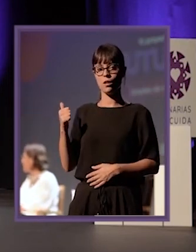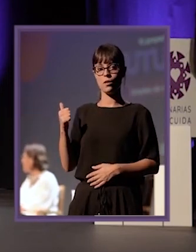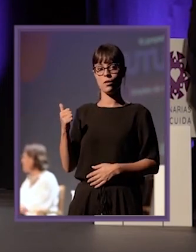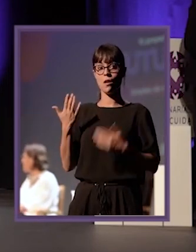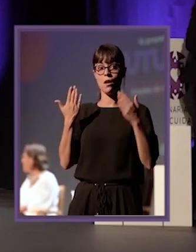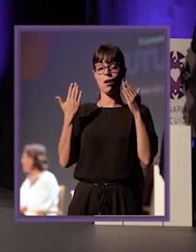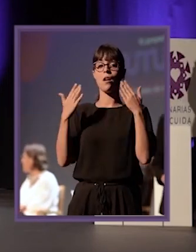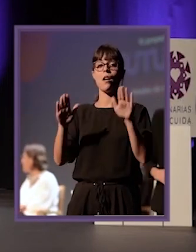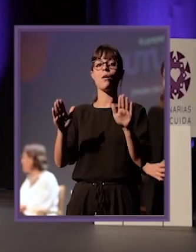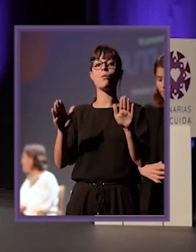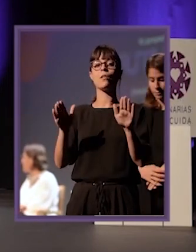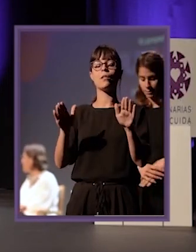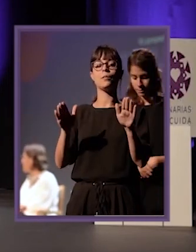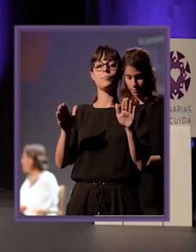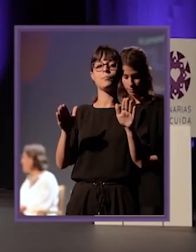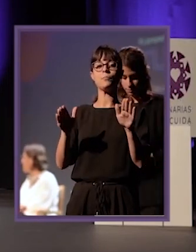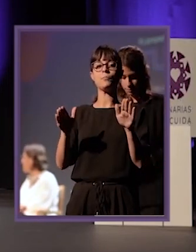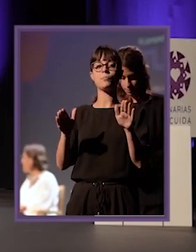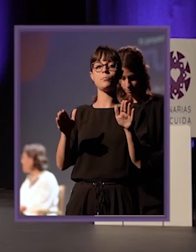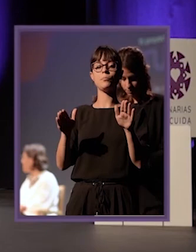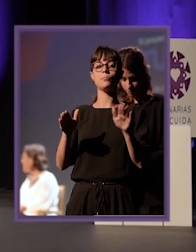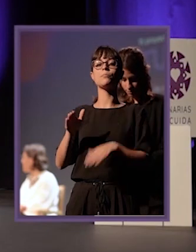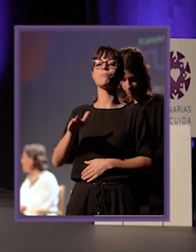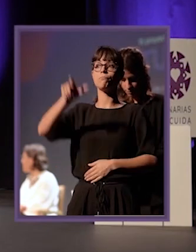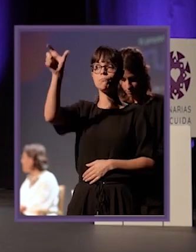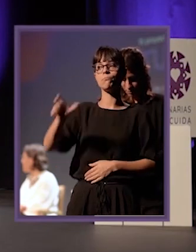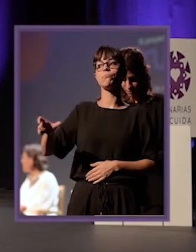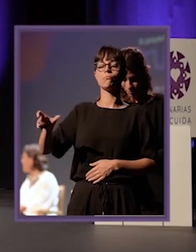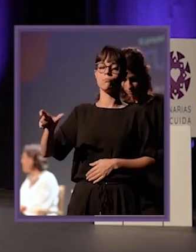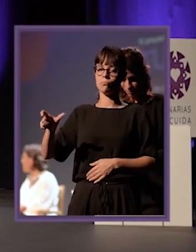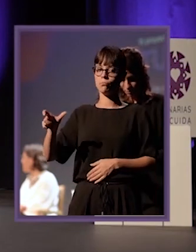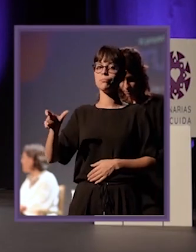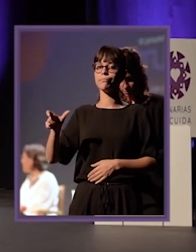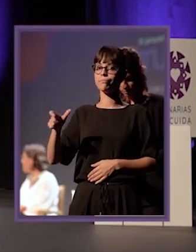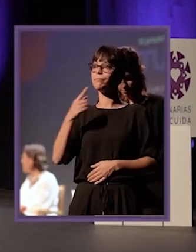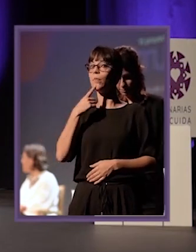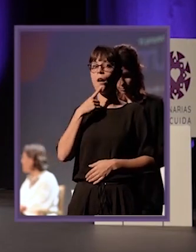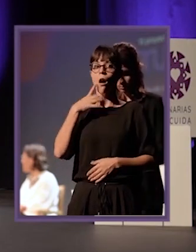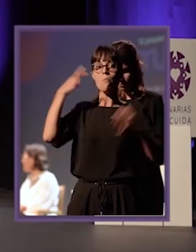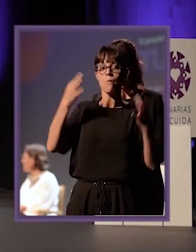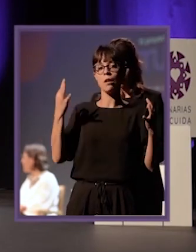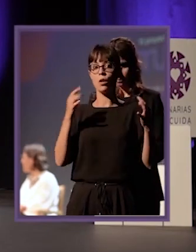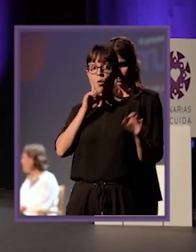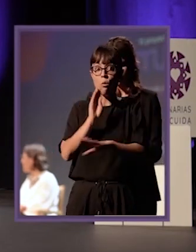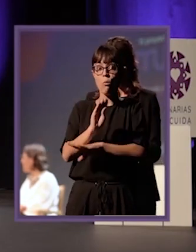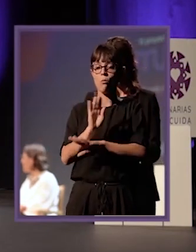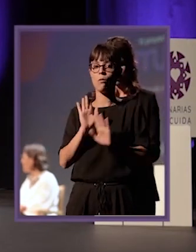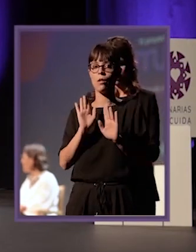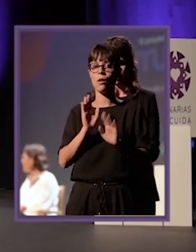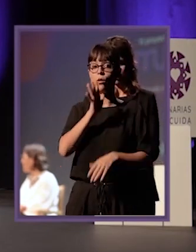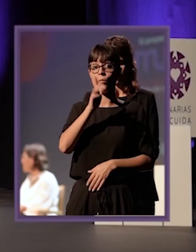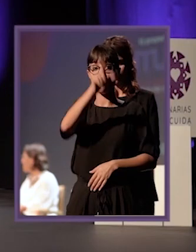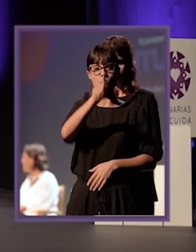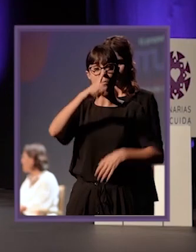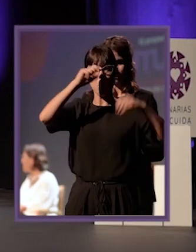que han intentado trasladarnos ese mensaje de que es una amenaza, de